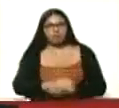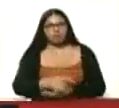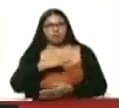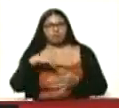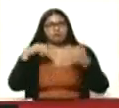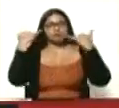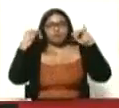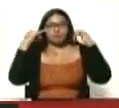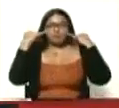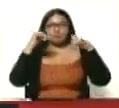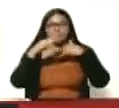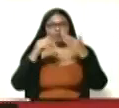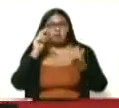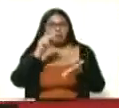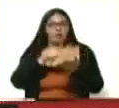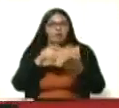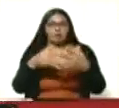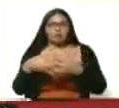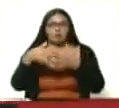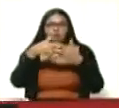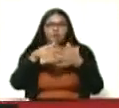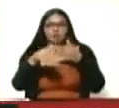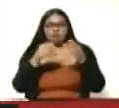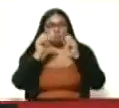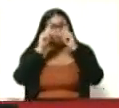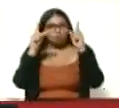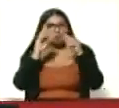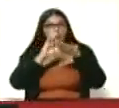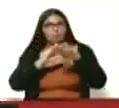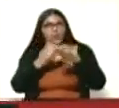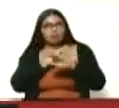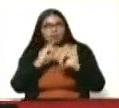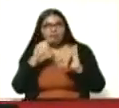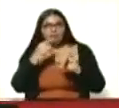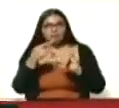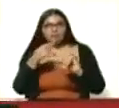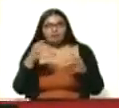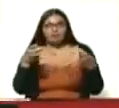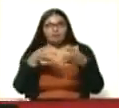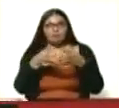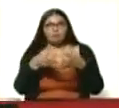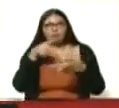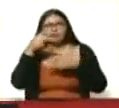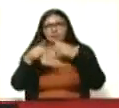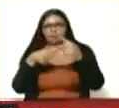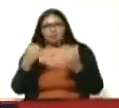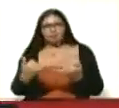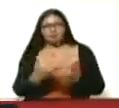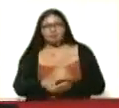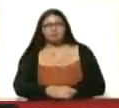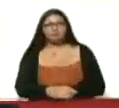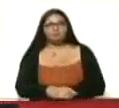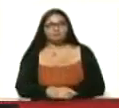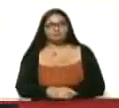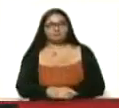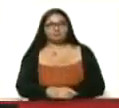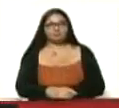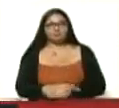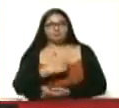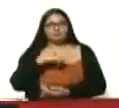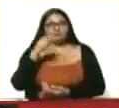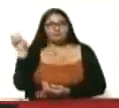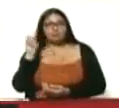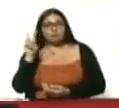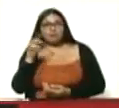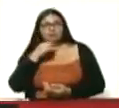celebraron la llegada de Alex Saab a Estados Unidos ya se sorprenden y ya dicen que es un caso político, es una detención política y desde Venezuela decimos que es un